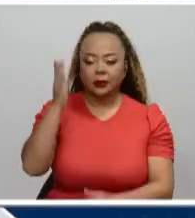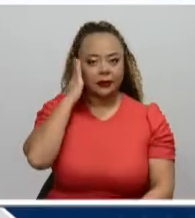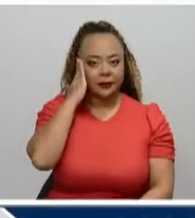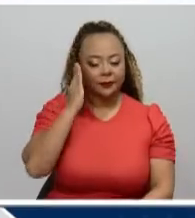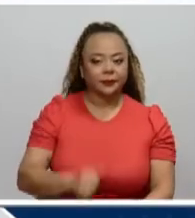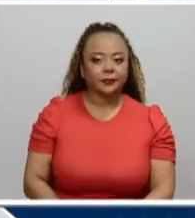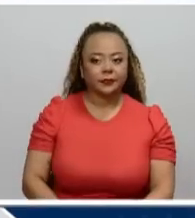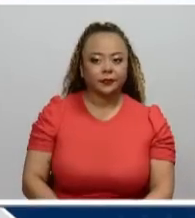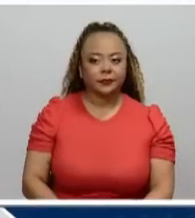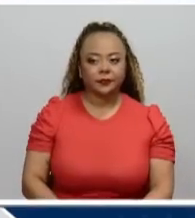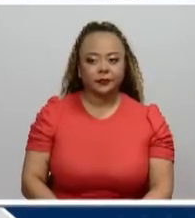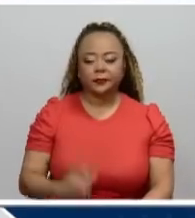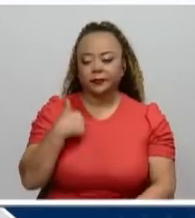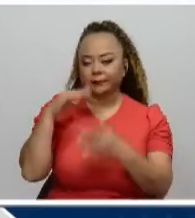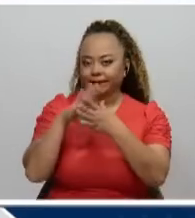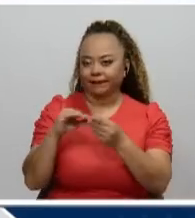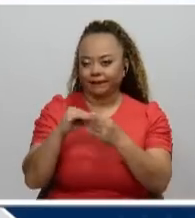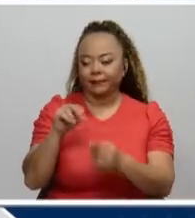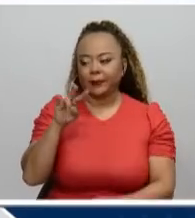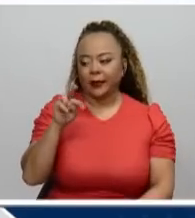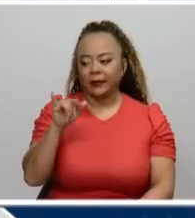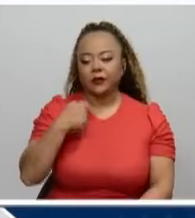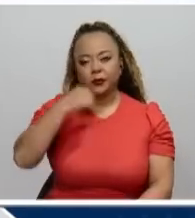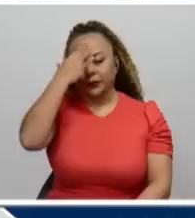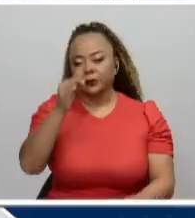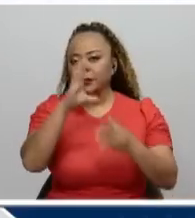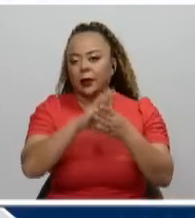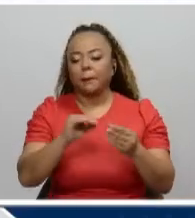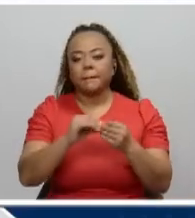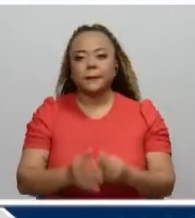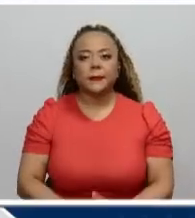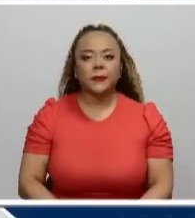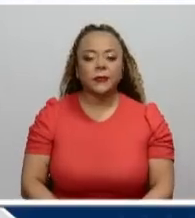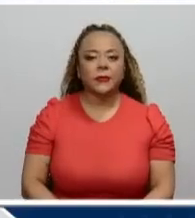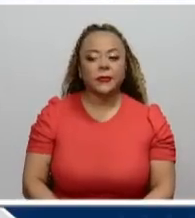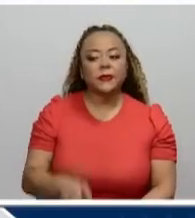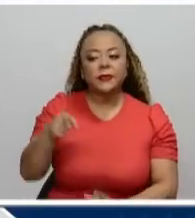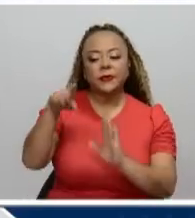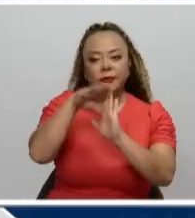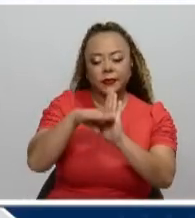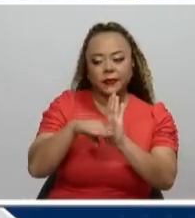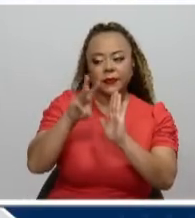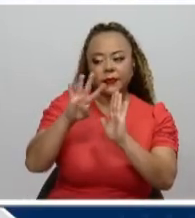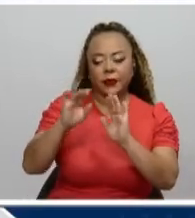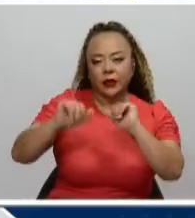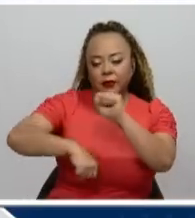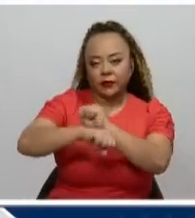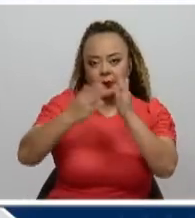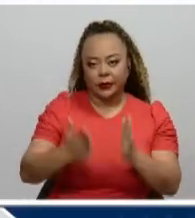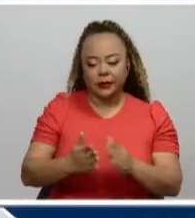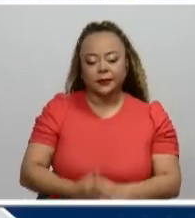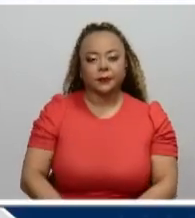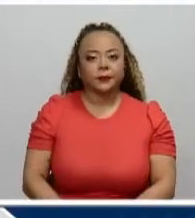ahora me estaban contando de hecho vivas creo que lo cuenta vivas hace una lista de 64 futbolistas